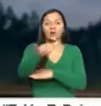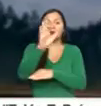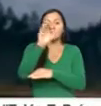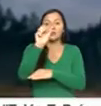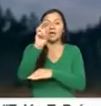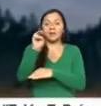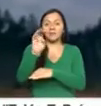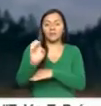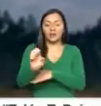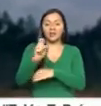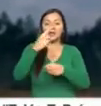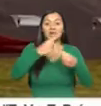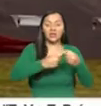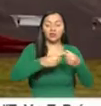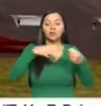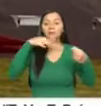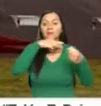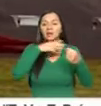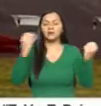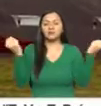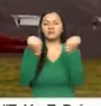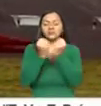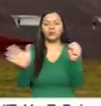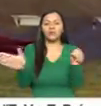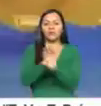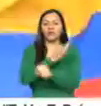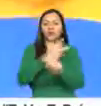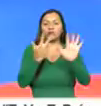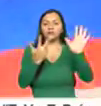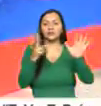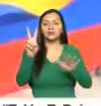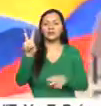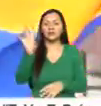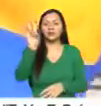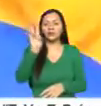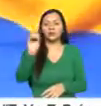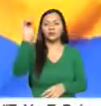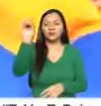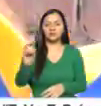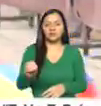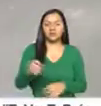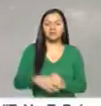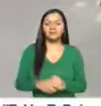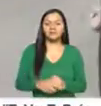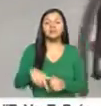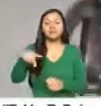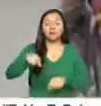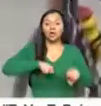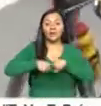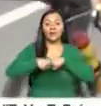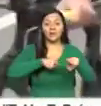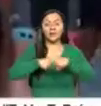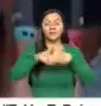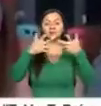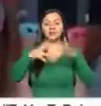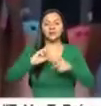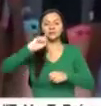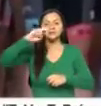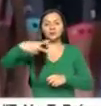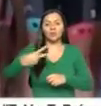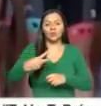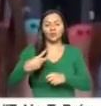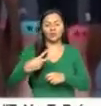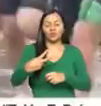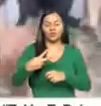en la ruta Quito-Manta tuvieron un 87% de ocupación. Esta competencia, realizada por segunda vez